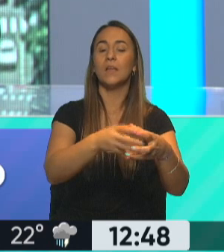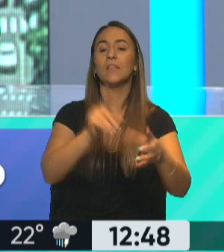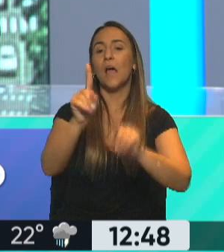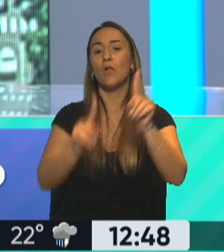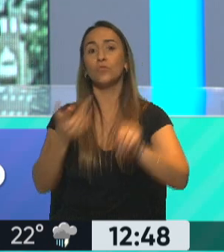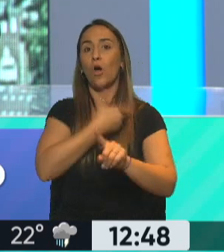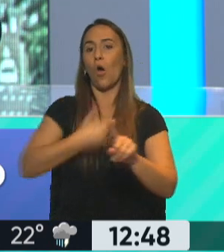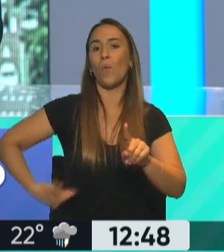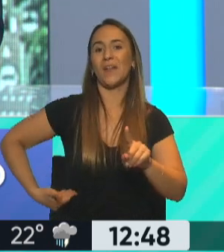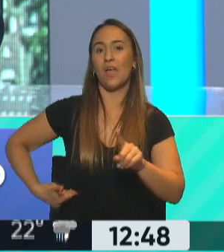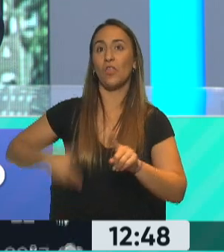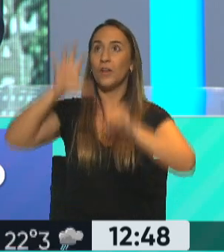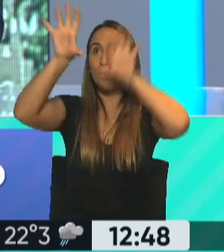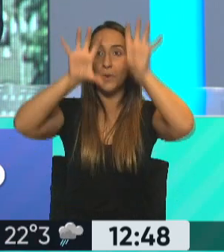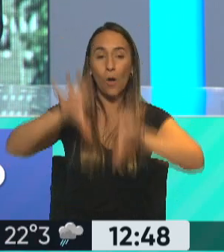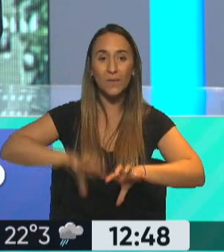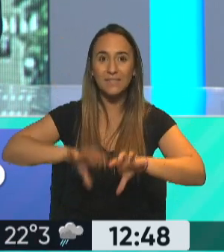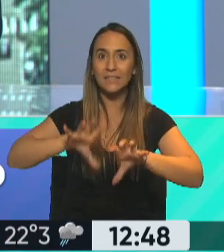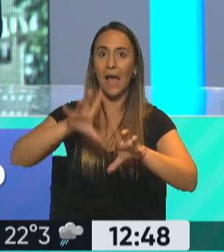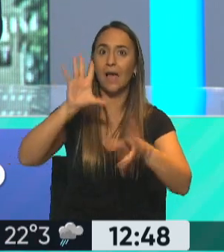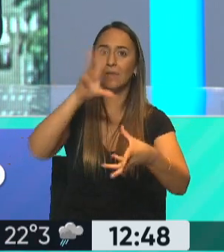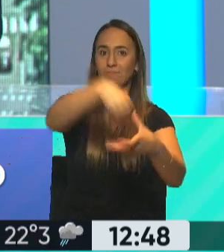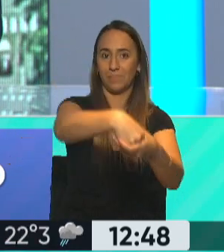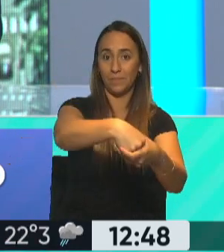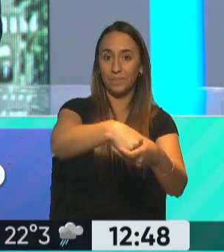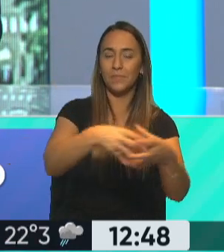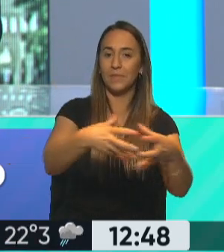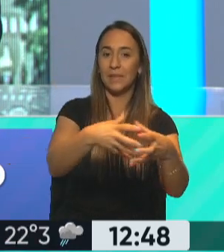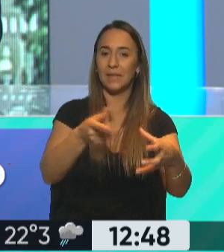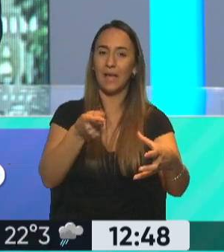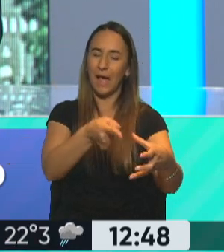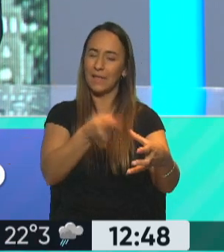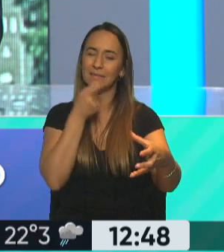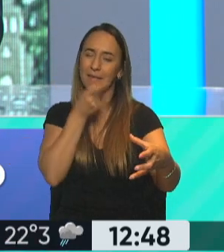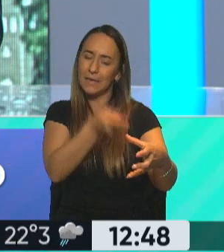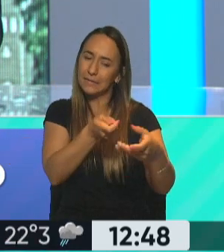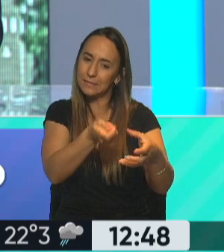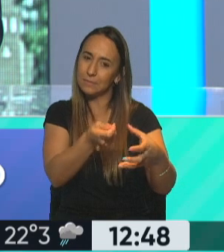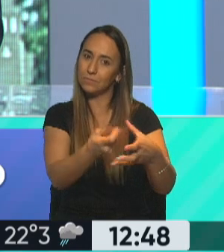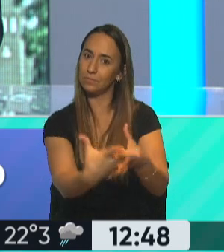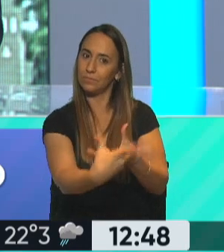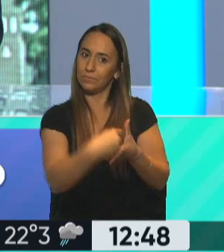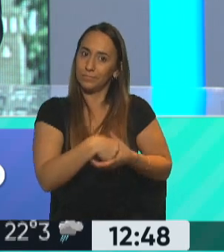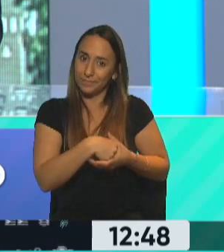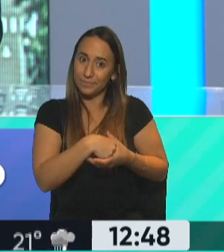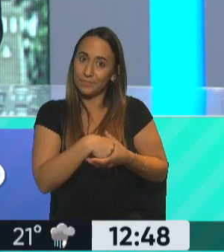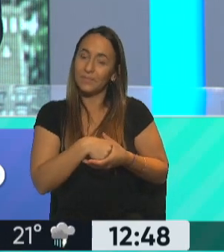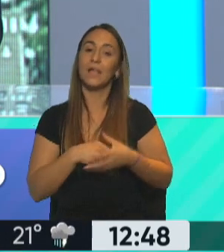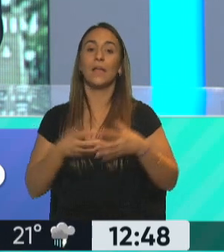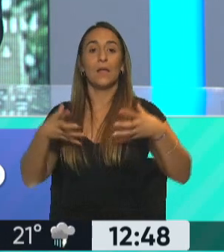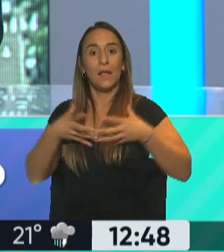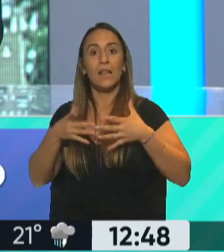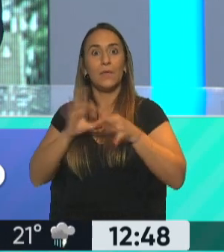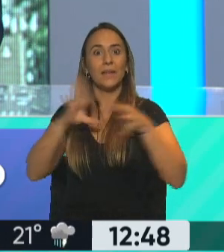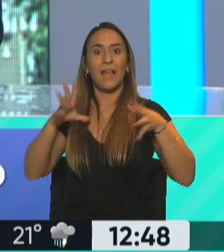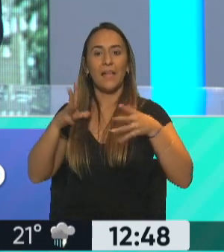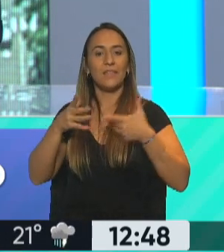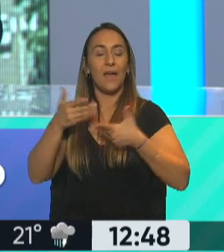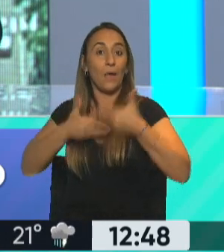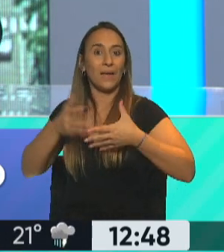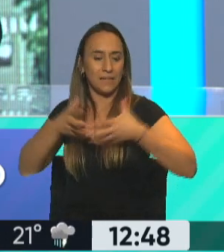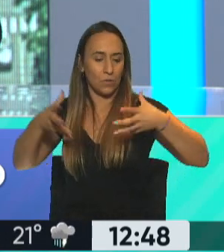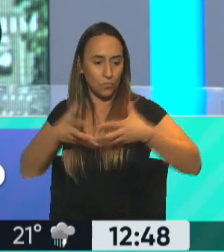gobernadores provinciales. Ahí empieza a sumar números La Libertad Avanza como para llegar